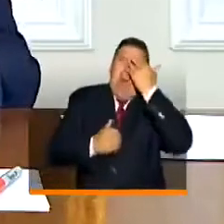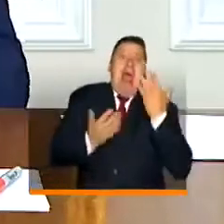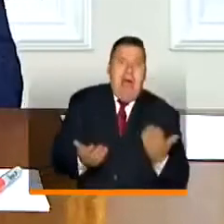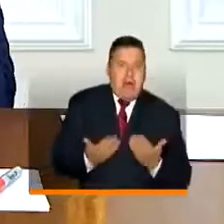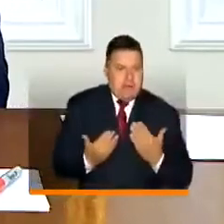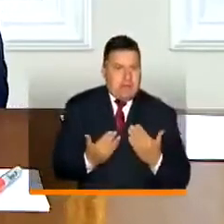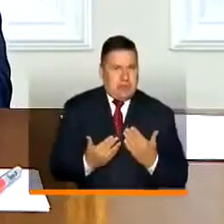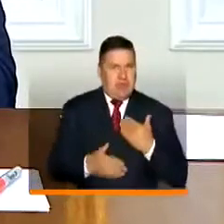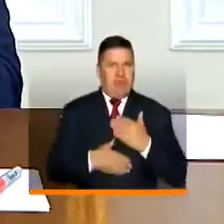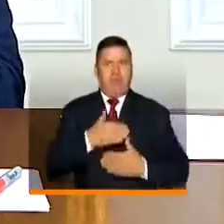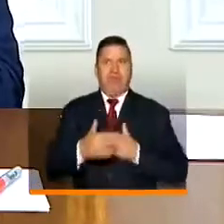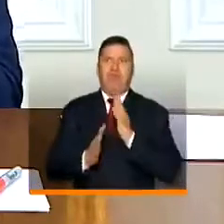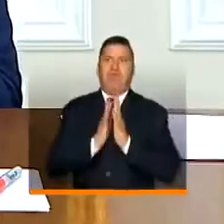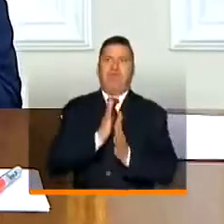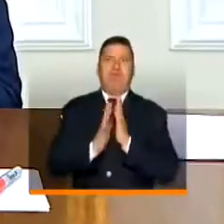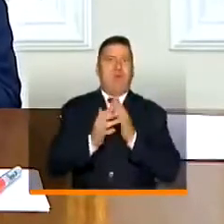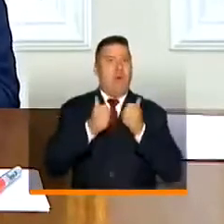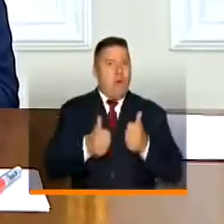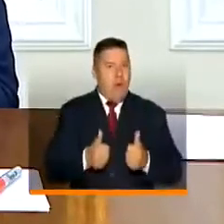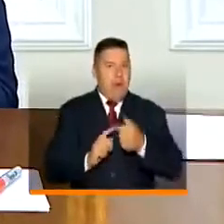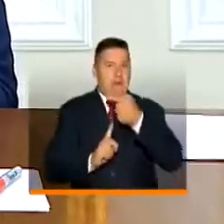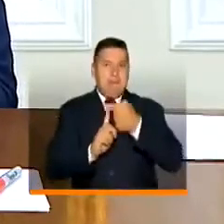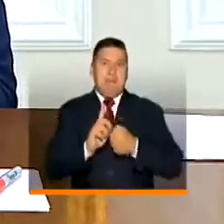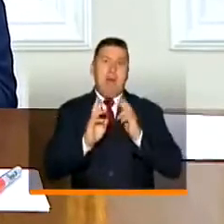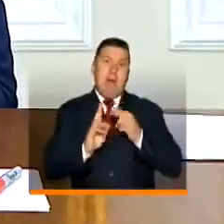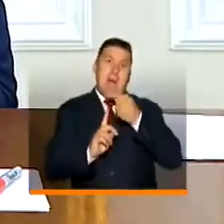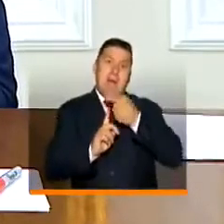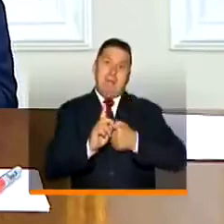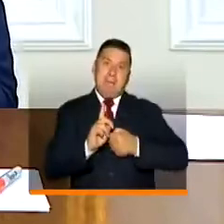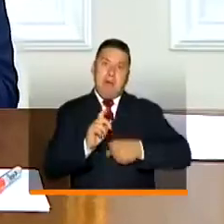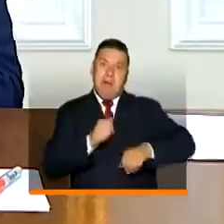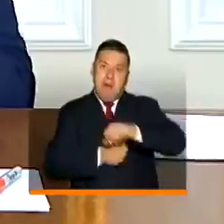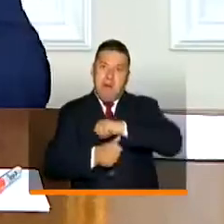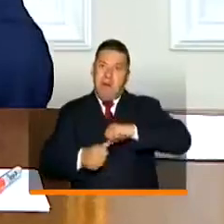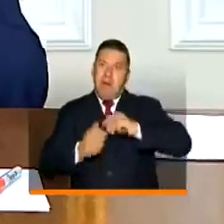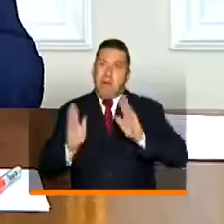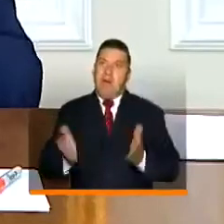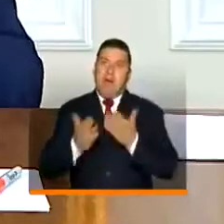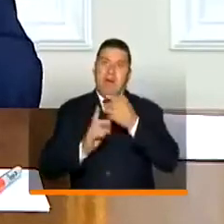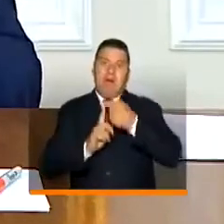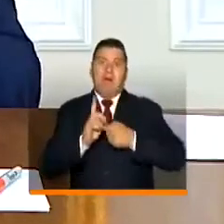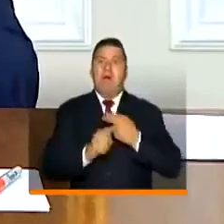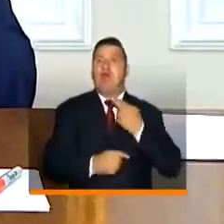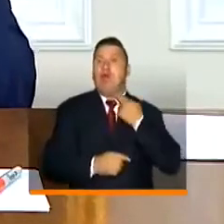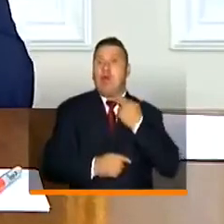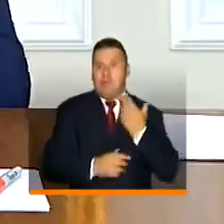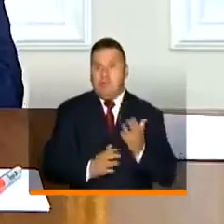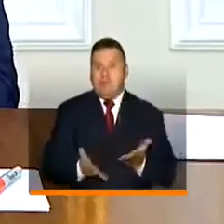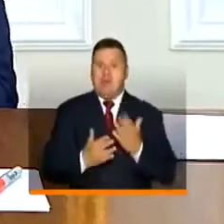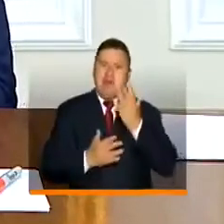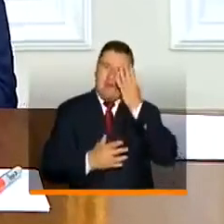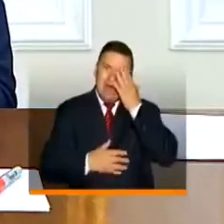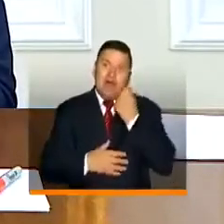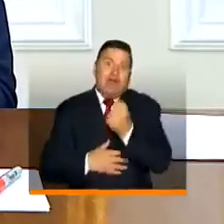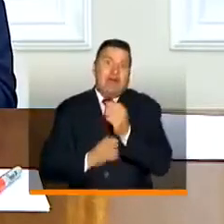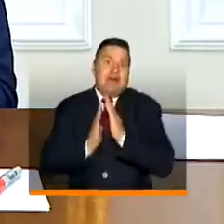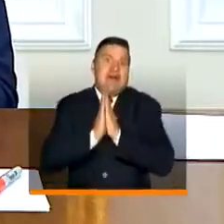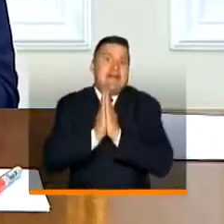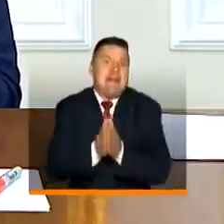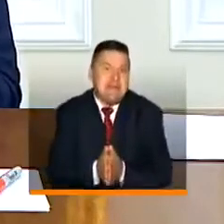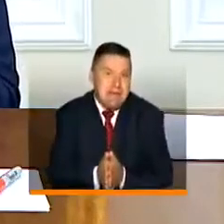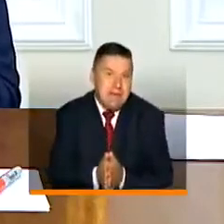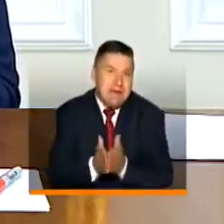podamos transitar un buen mes de noviembre con reactivación segura y protejamos también la temporada de Navidad en nuestro